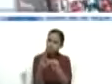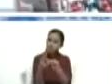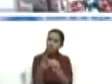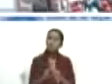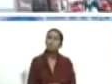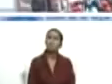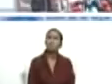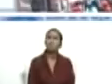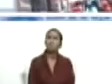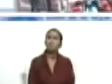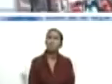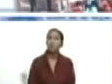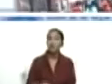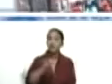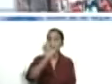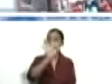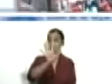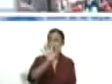Y el 5 de marzo,